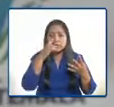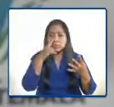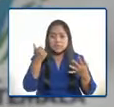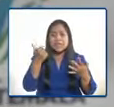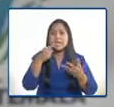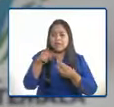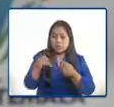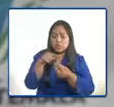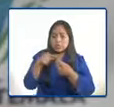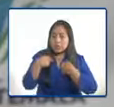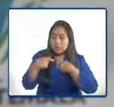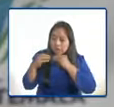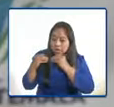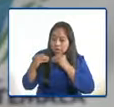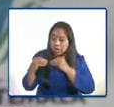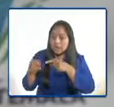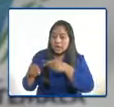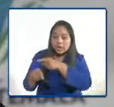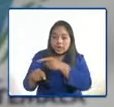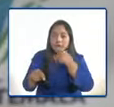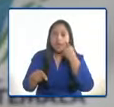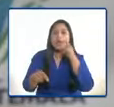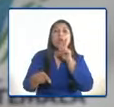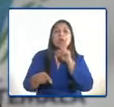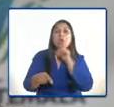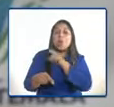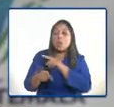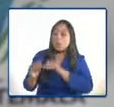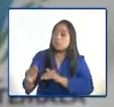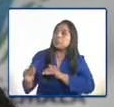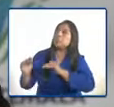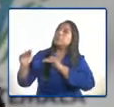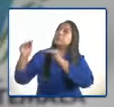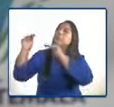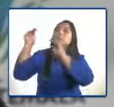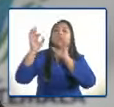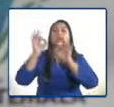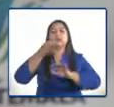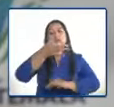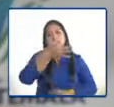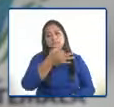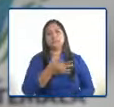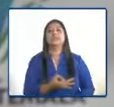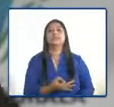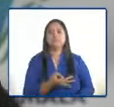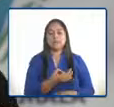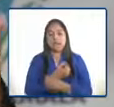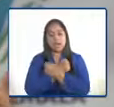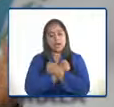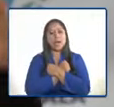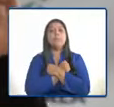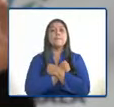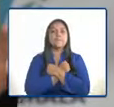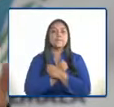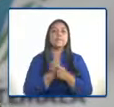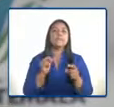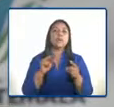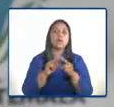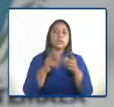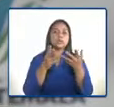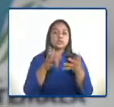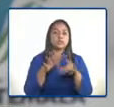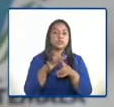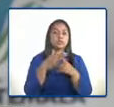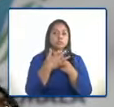de manera que el joven o la jovencita pueda crecer en un ambiente digno, lleno de amor, hasta que su